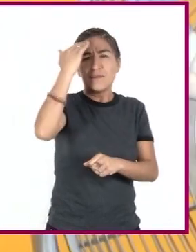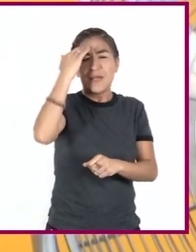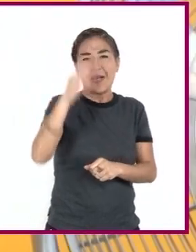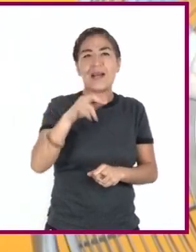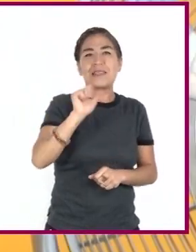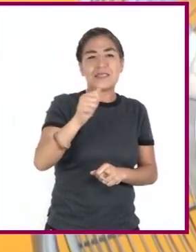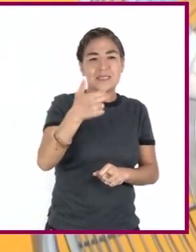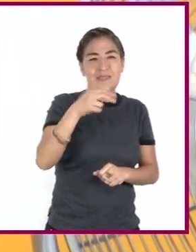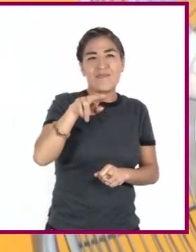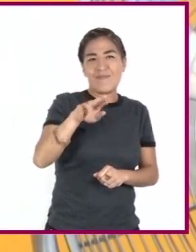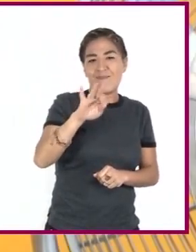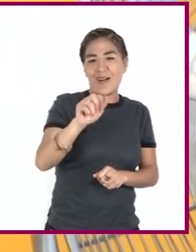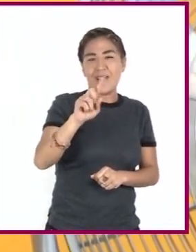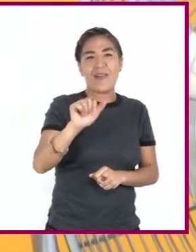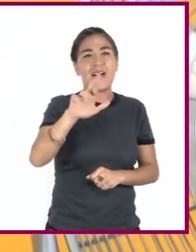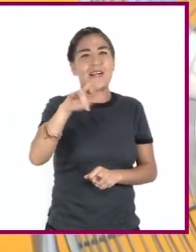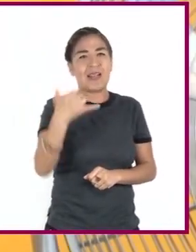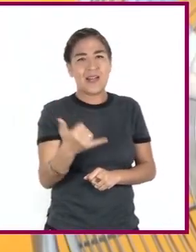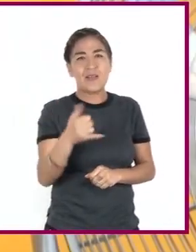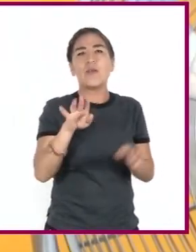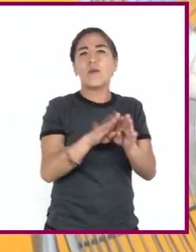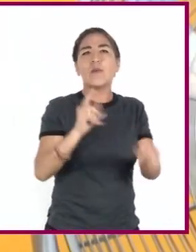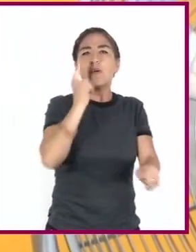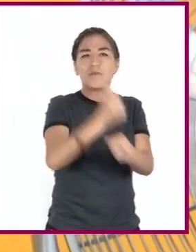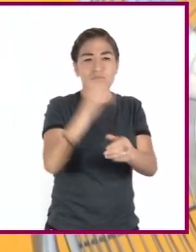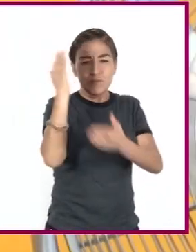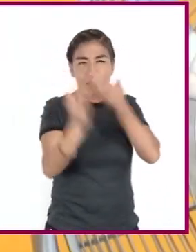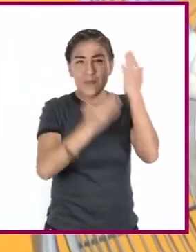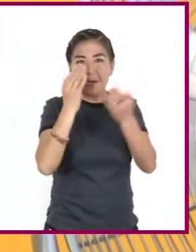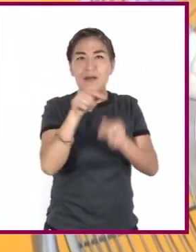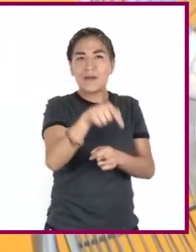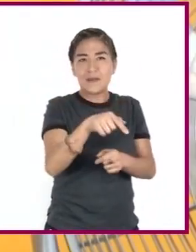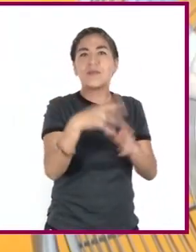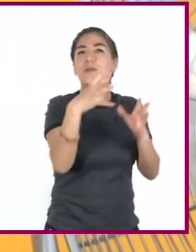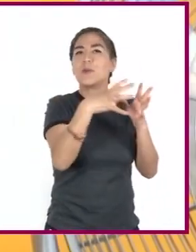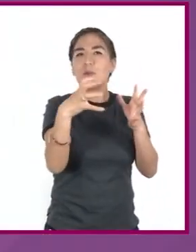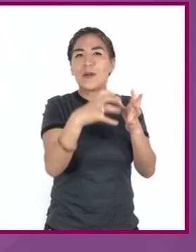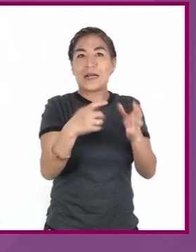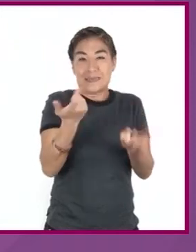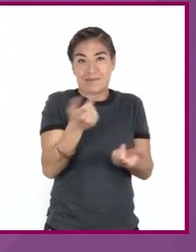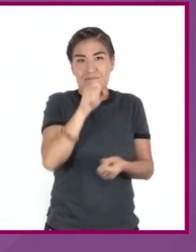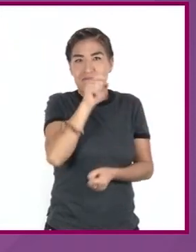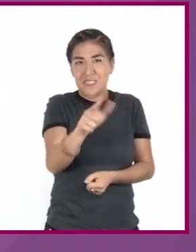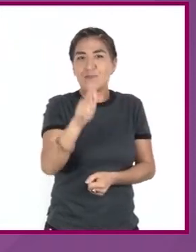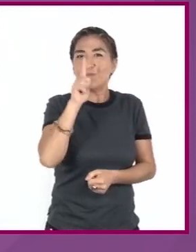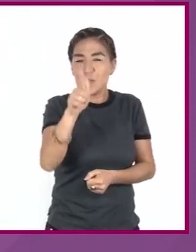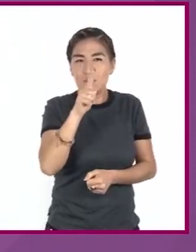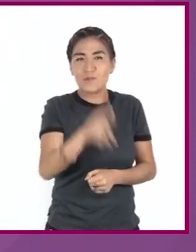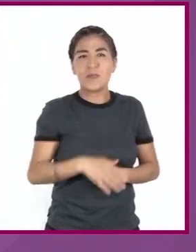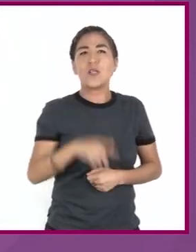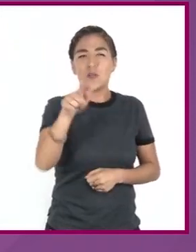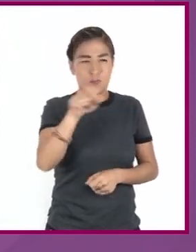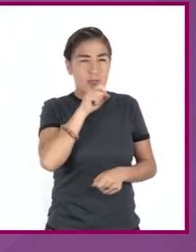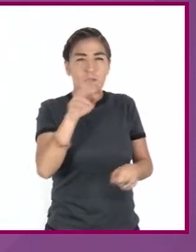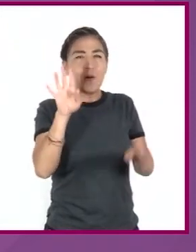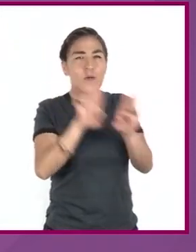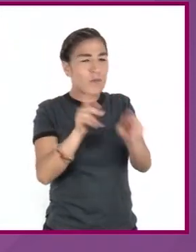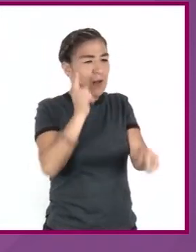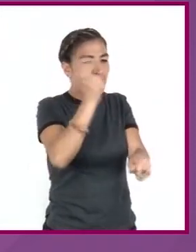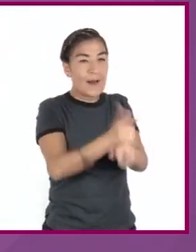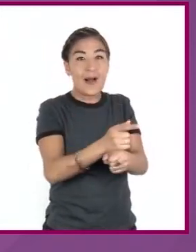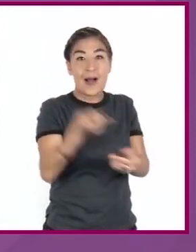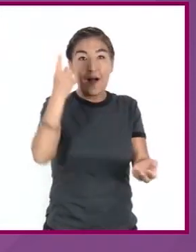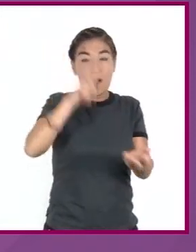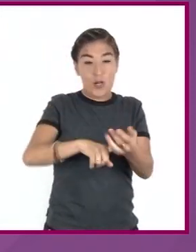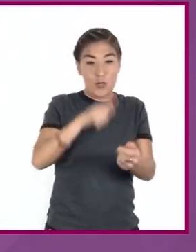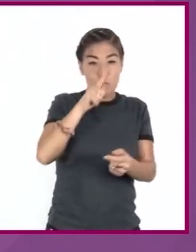Además, estudió los efectos de los campos magnéticos sobre la luz, observó que si la luz pasaba por un vidrio